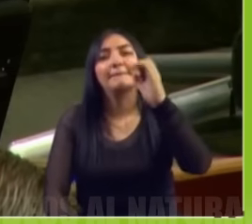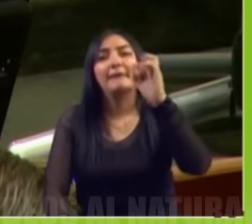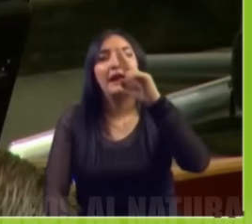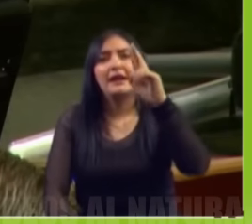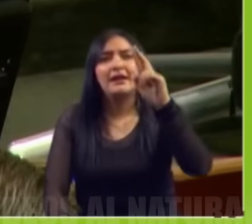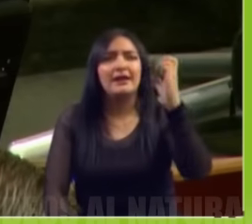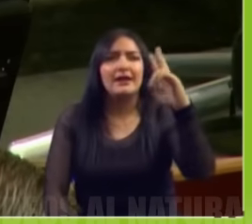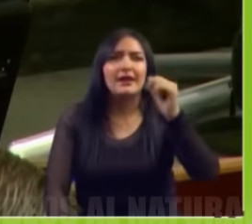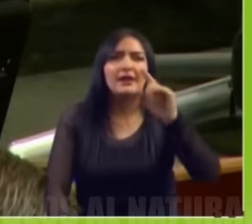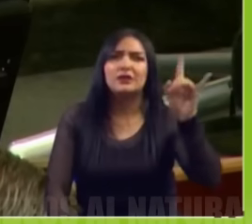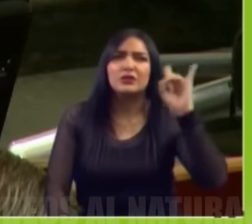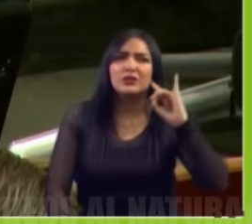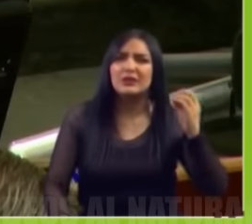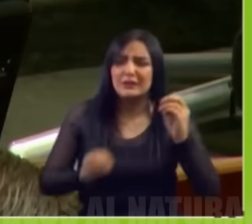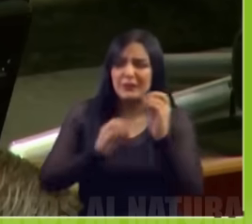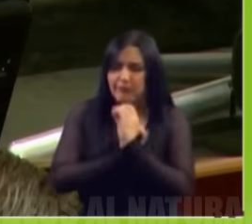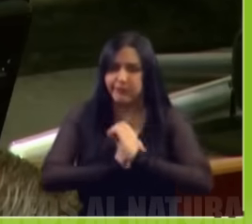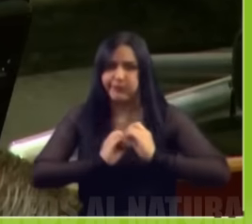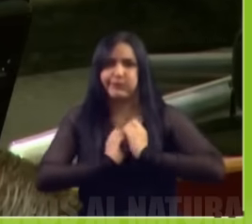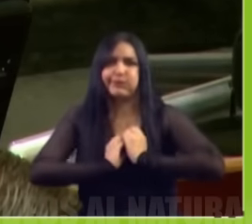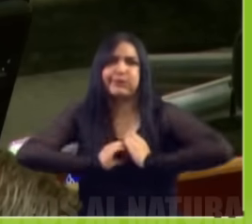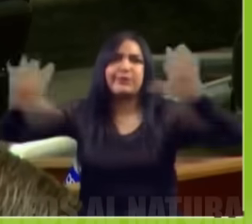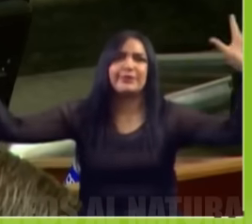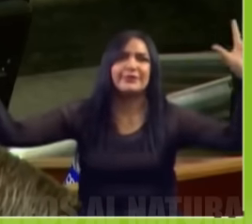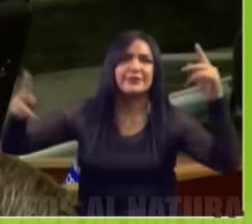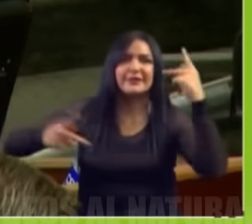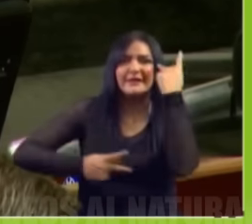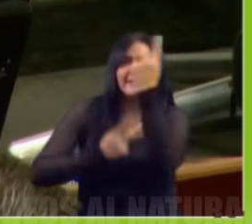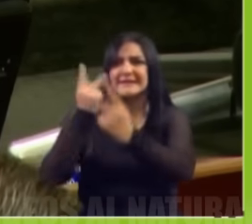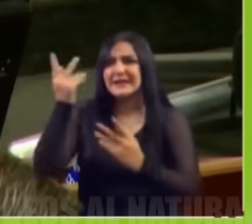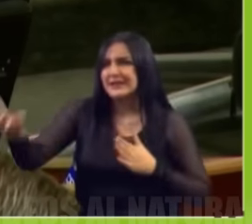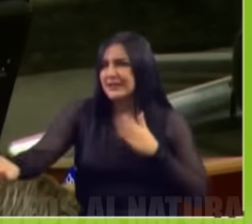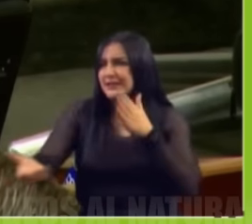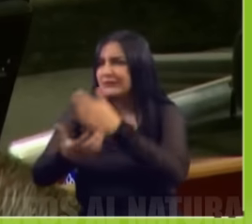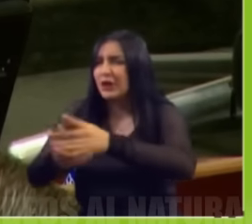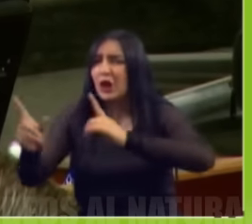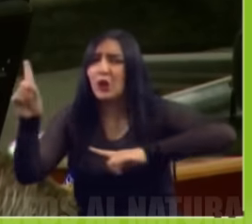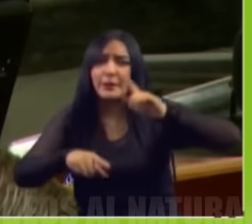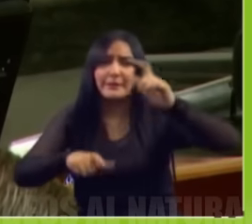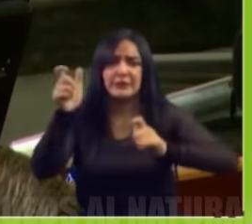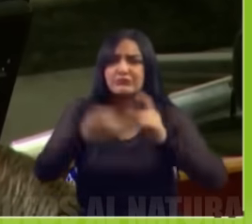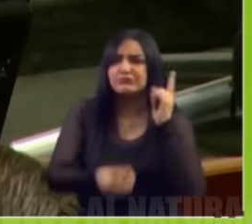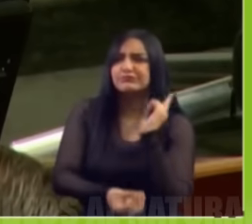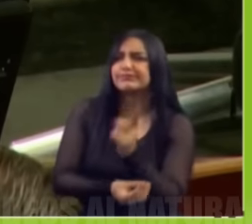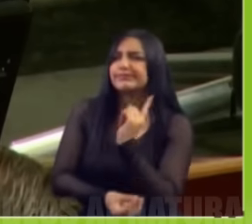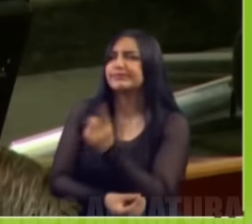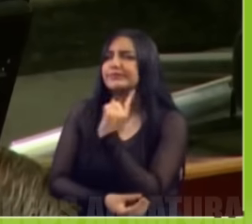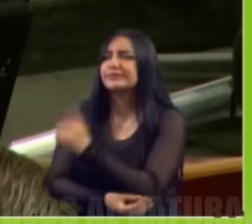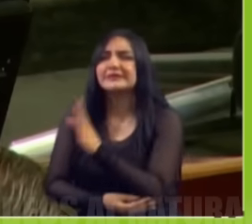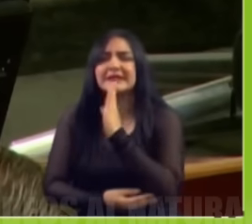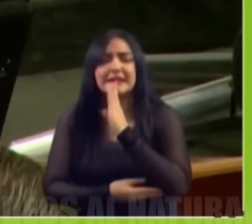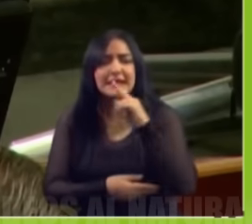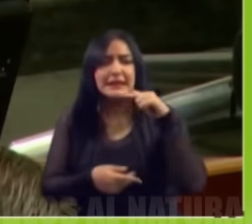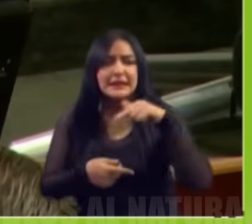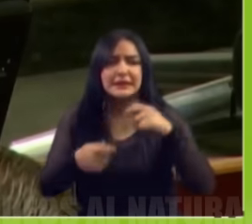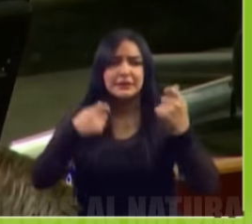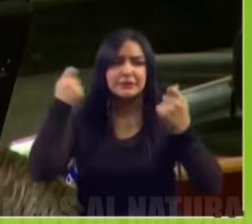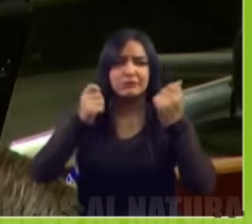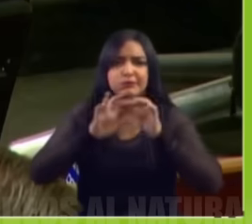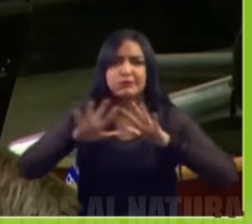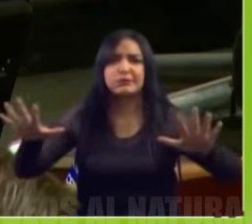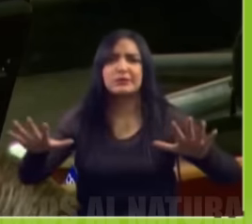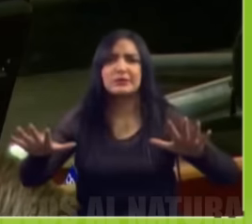hablando de estallar controladamente la visita de algunos dirigentes de esa campaña a